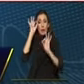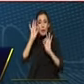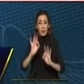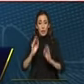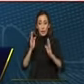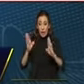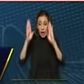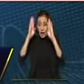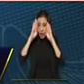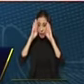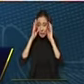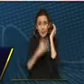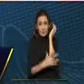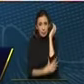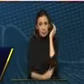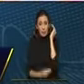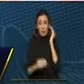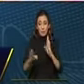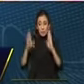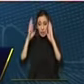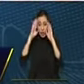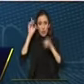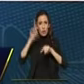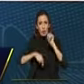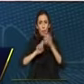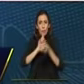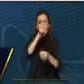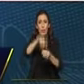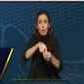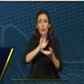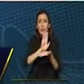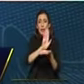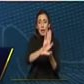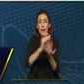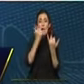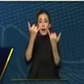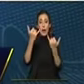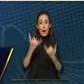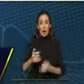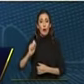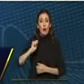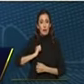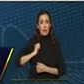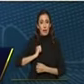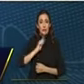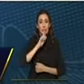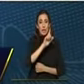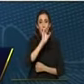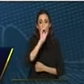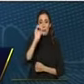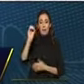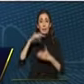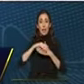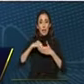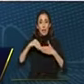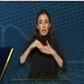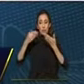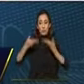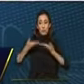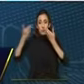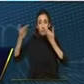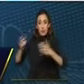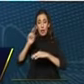pobreza que no pudieron contribuir a la seguridad social, quienes reciban una pensión de $100 mensuales, con lo que llegaremos